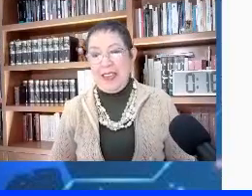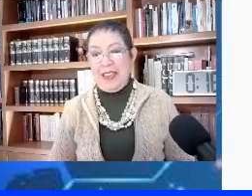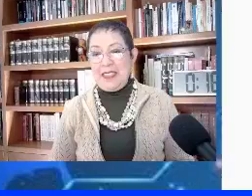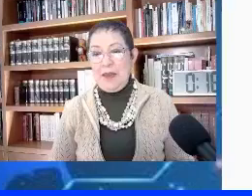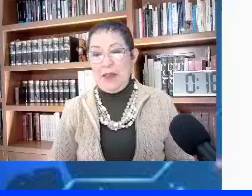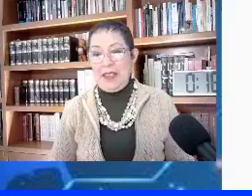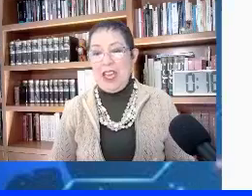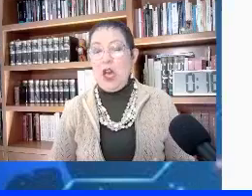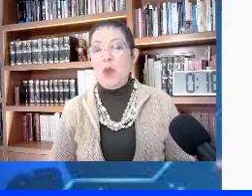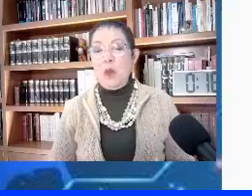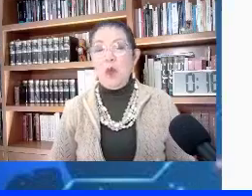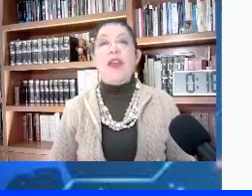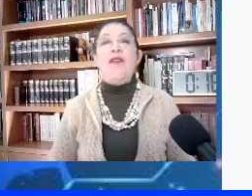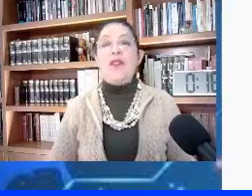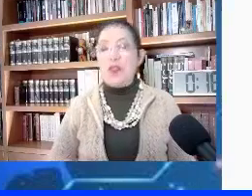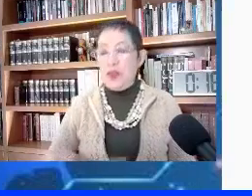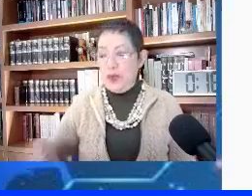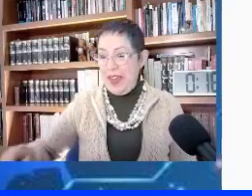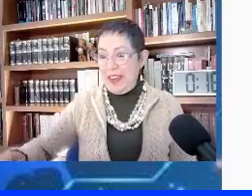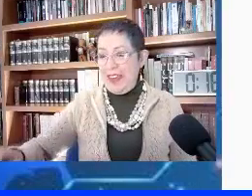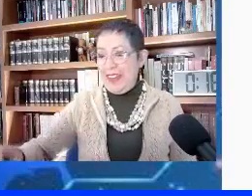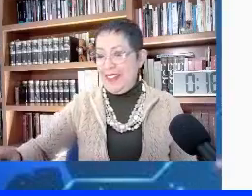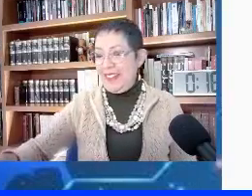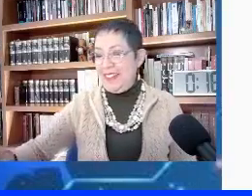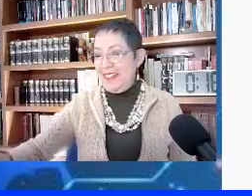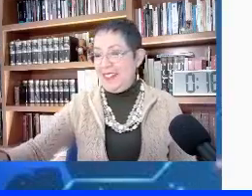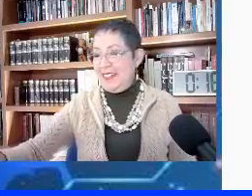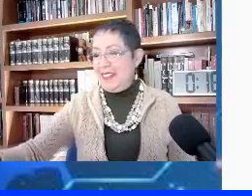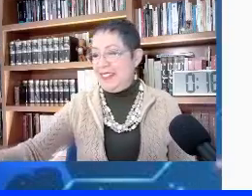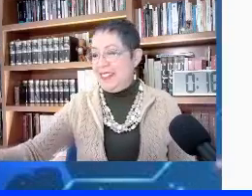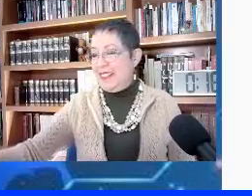medias y elisabeth muy afortunada